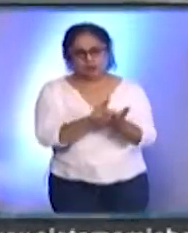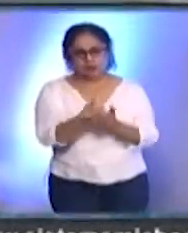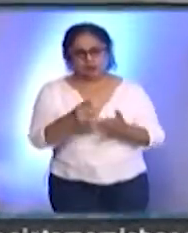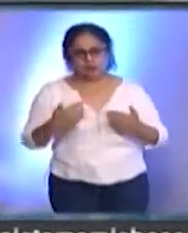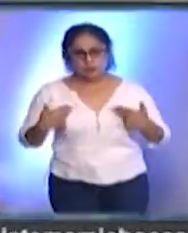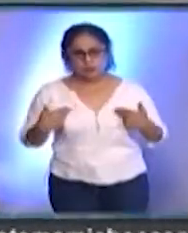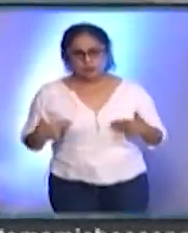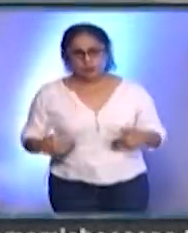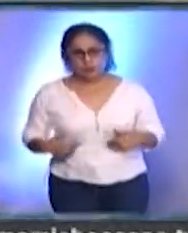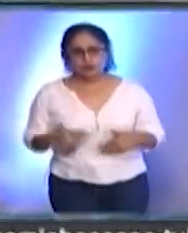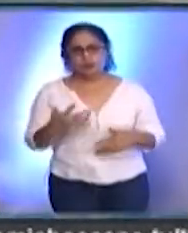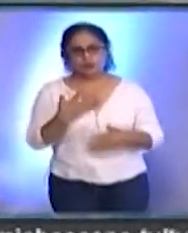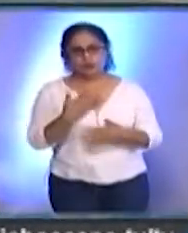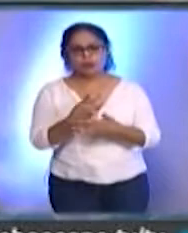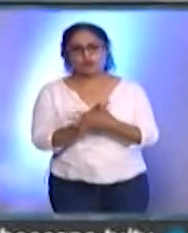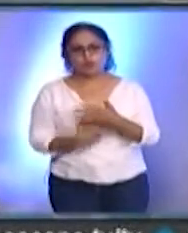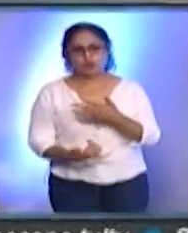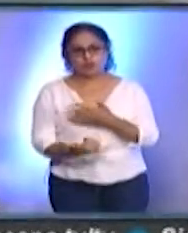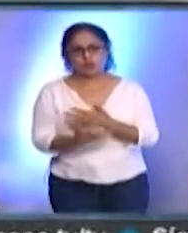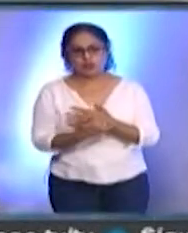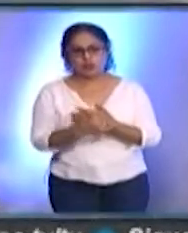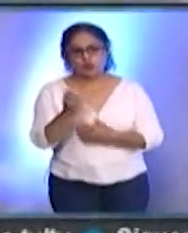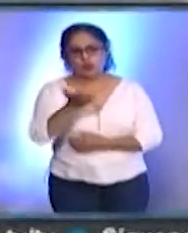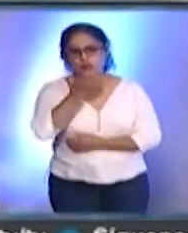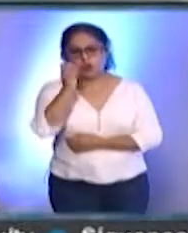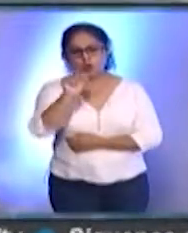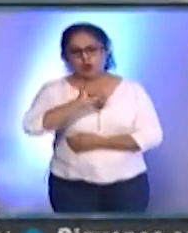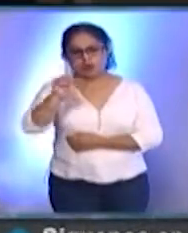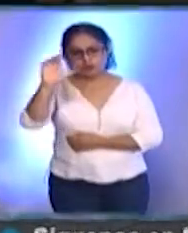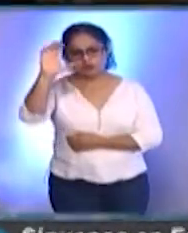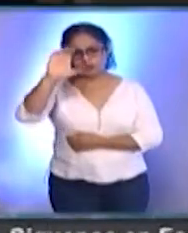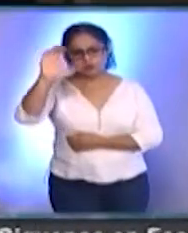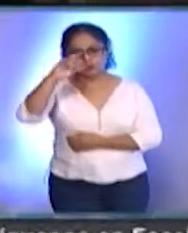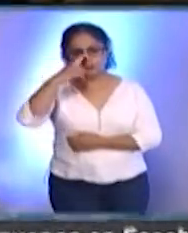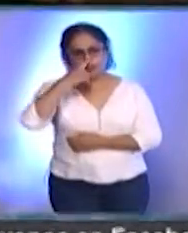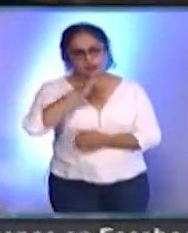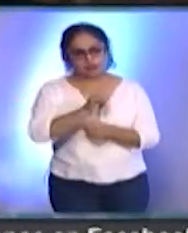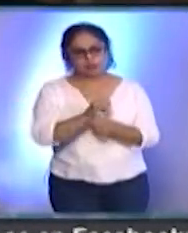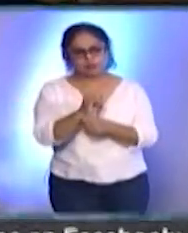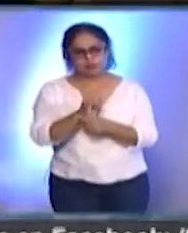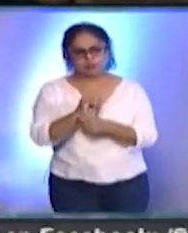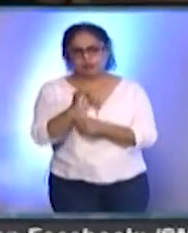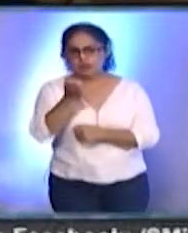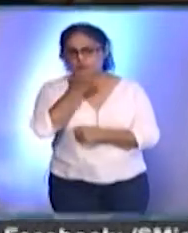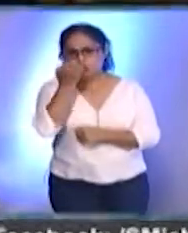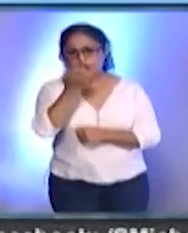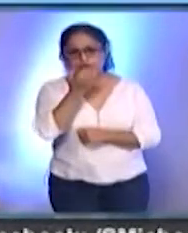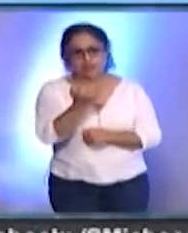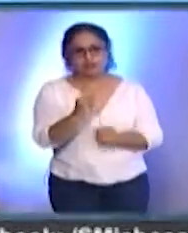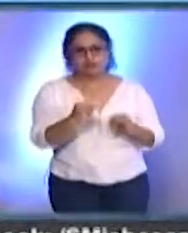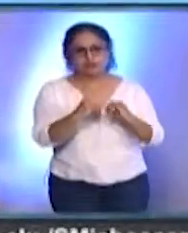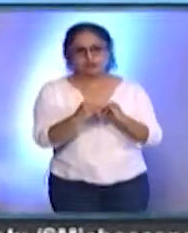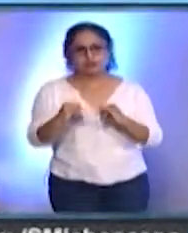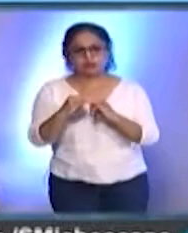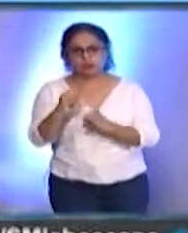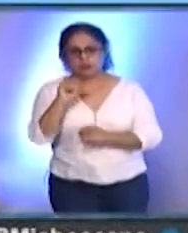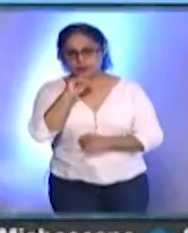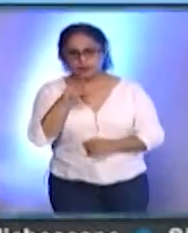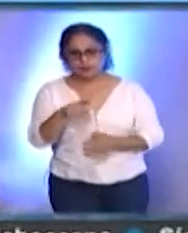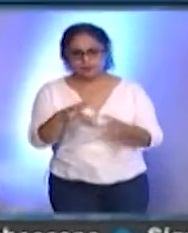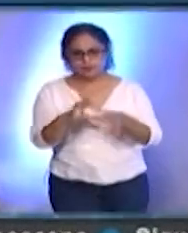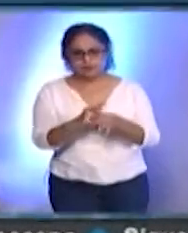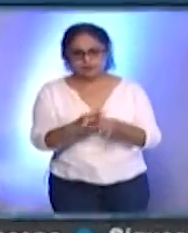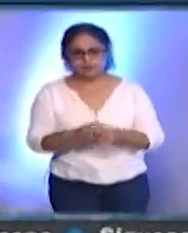tienen proyectos con el Consejo Nacional de Ciencia en pro de la investigación entre la academia y las instituciones. SM